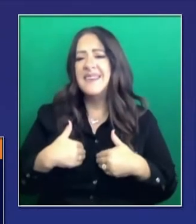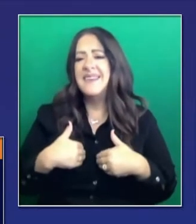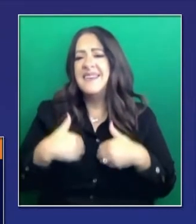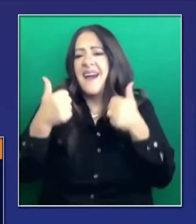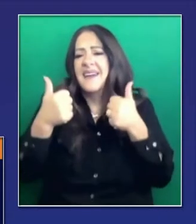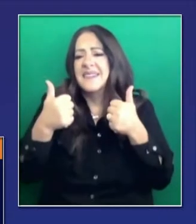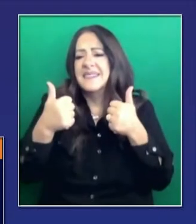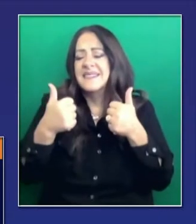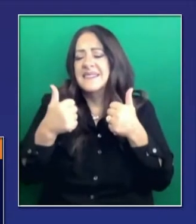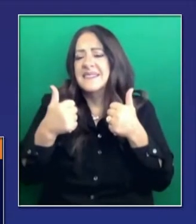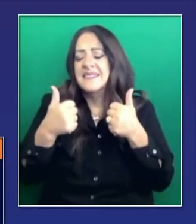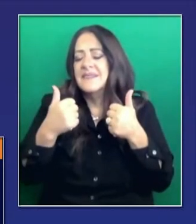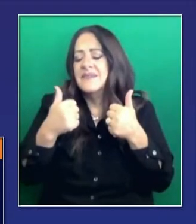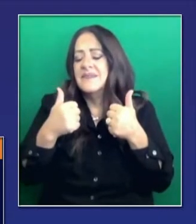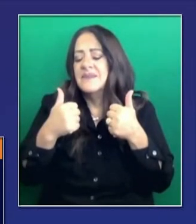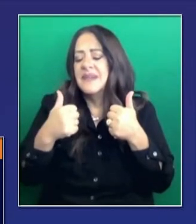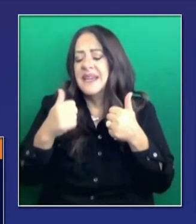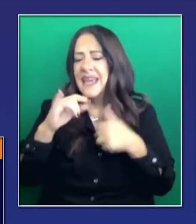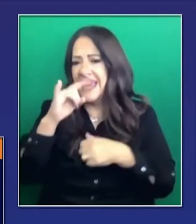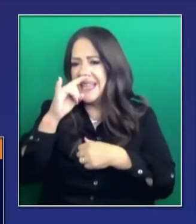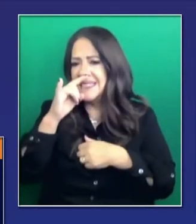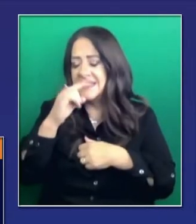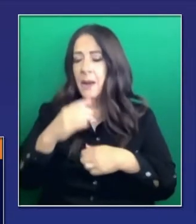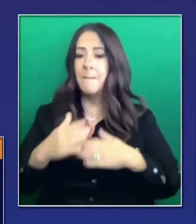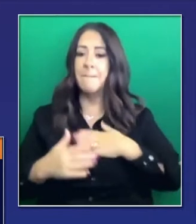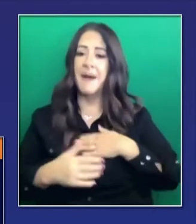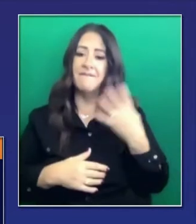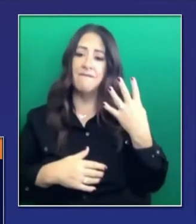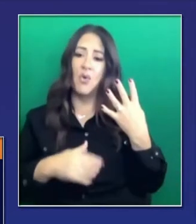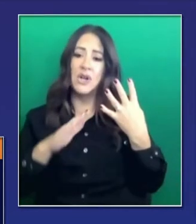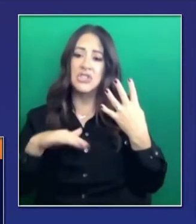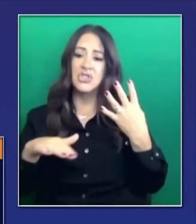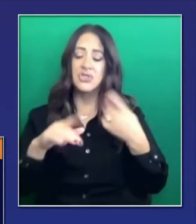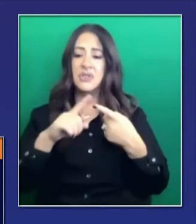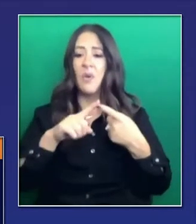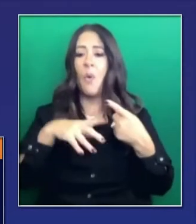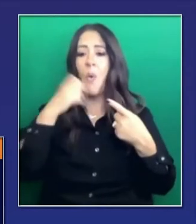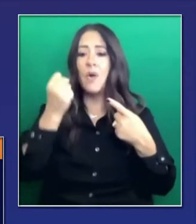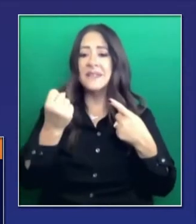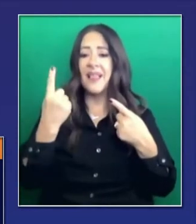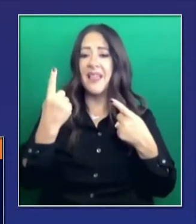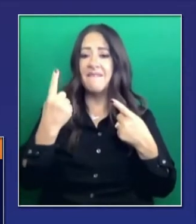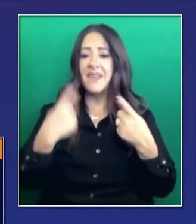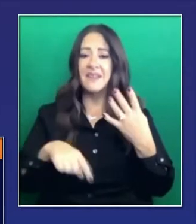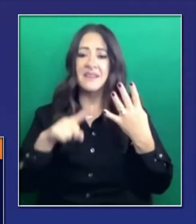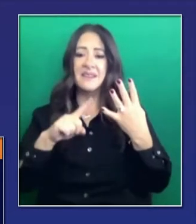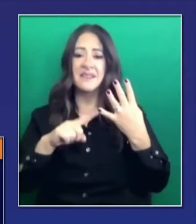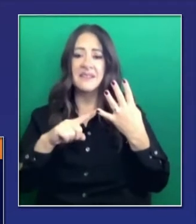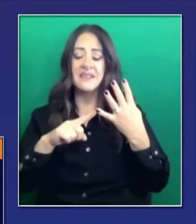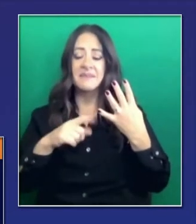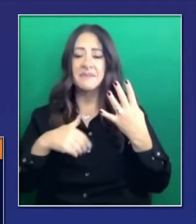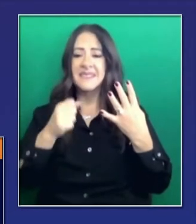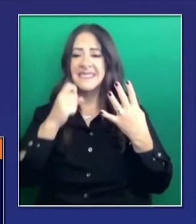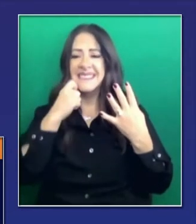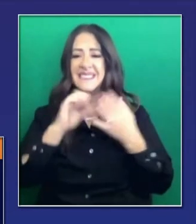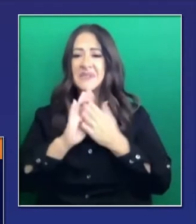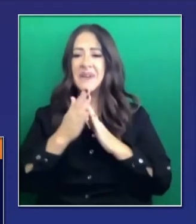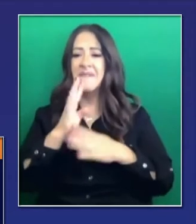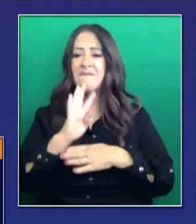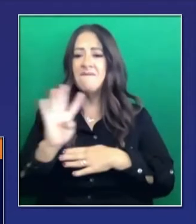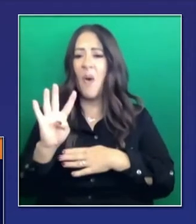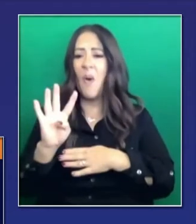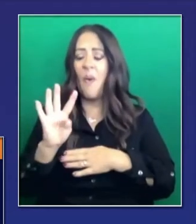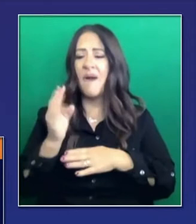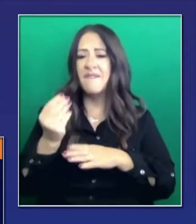otra persona, sino mi propia experiencia en casa con mis cuatro hijos, el mayor 11, el menor apenas 4 años de edad.